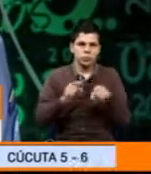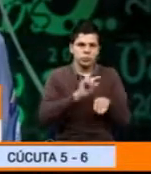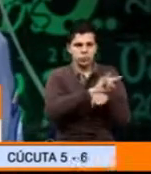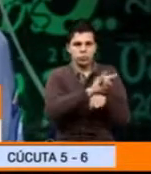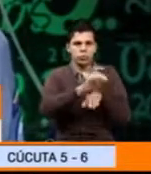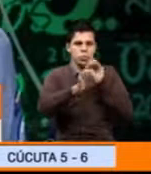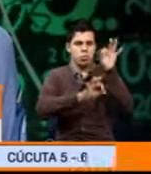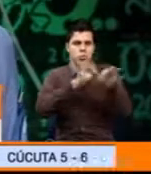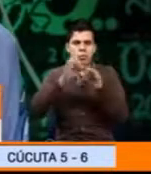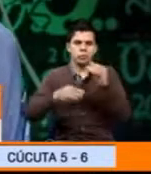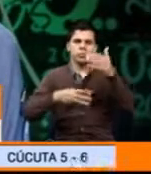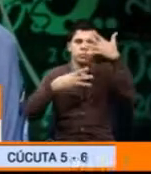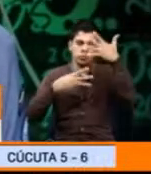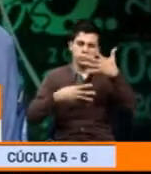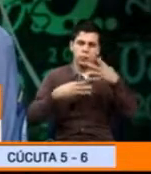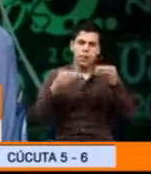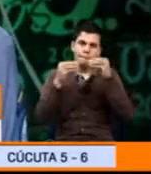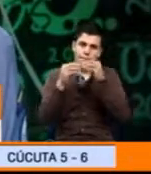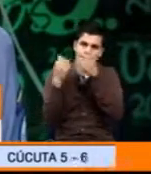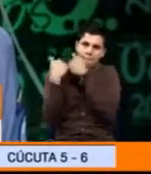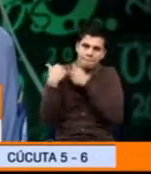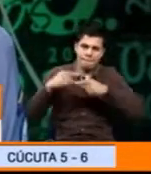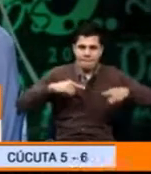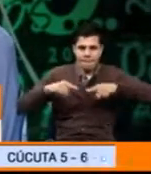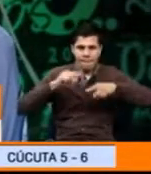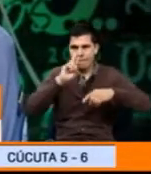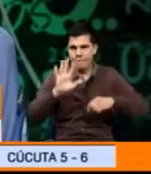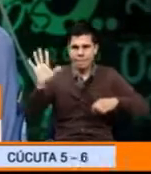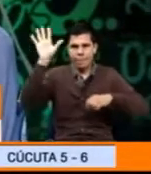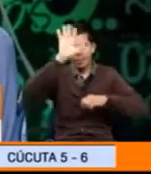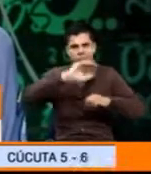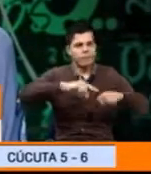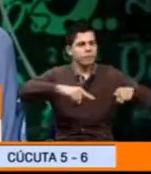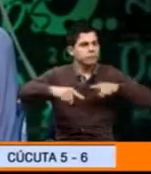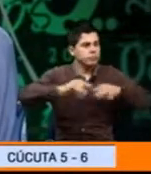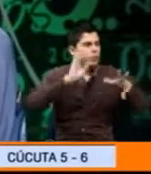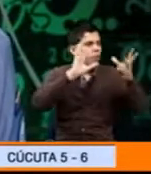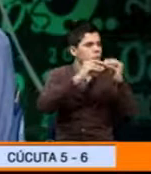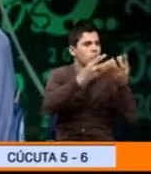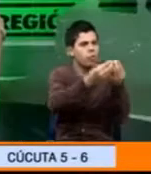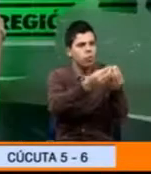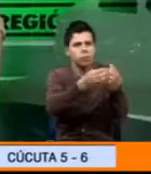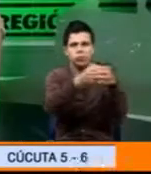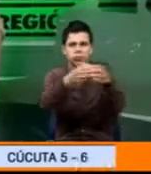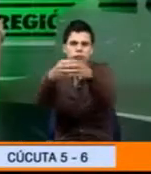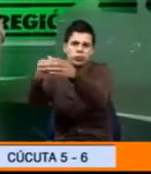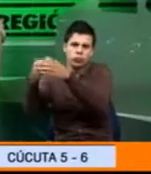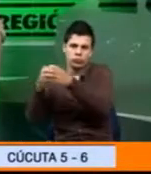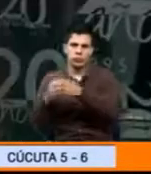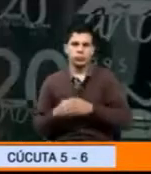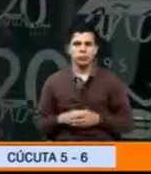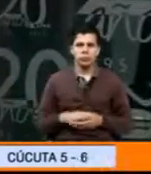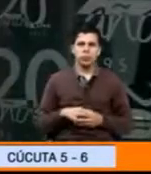áreas protegidas, más toda la responsabilidad de coordinar el Sistema Nacional de Áreas Protegidas con las corporaciones autónomas. Doctor